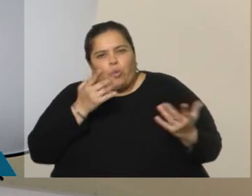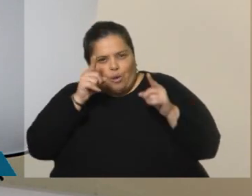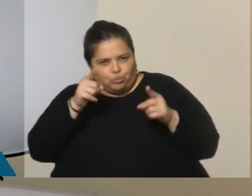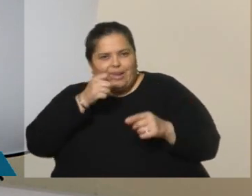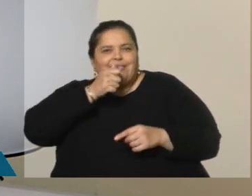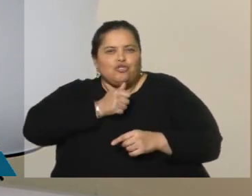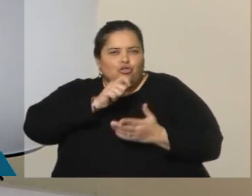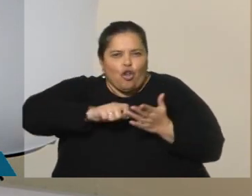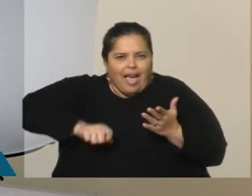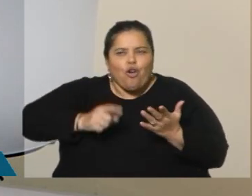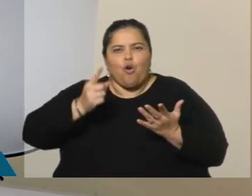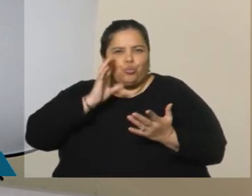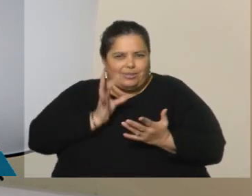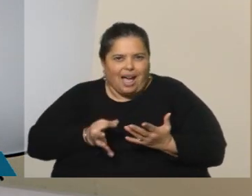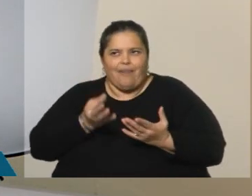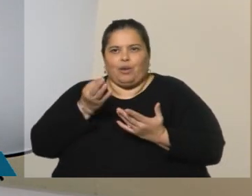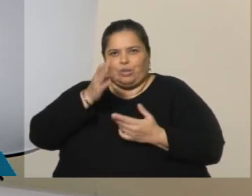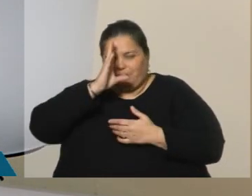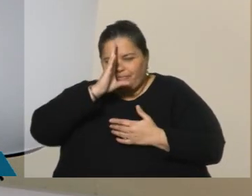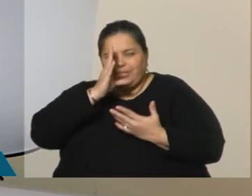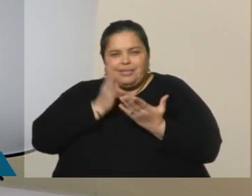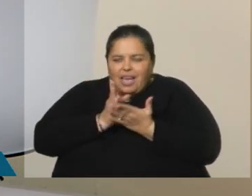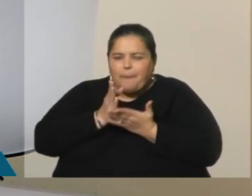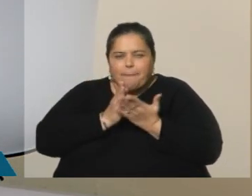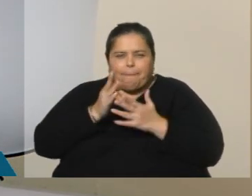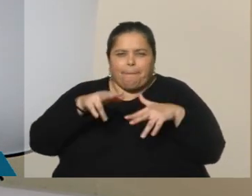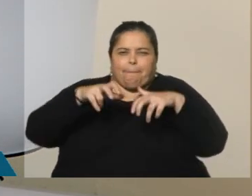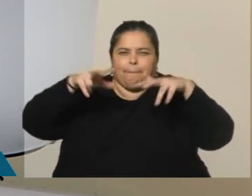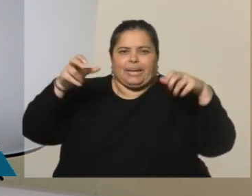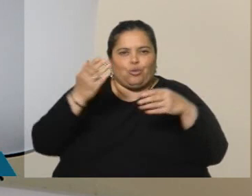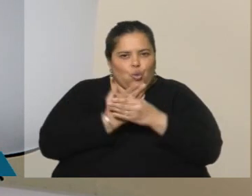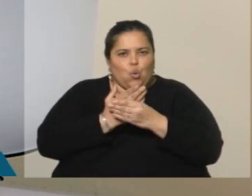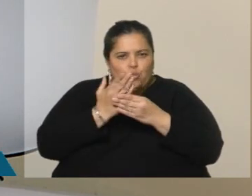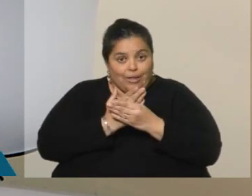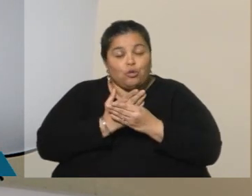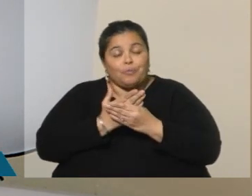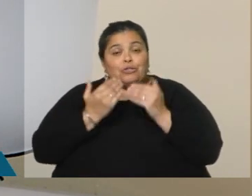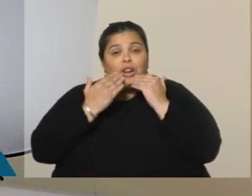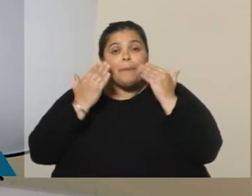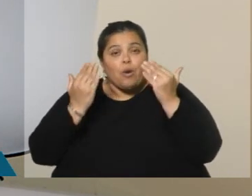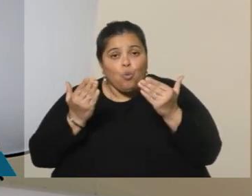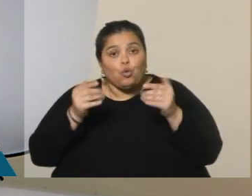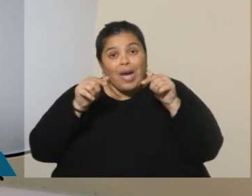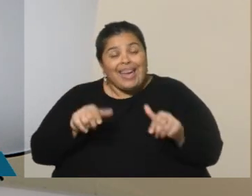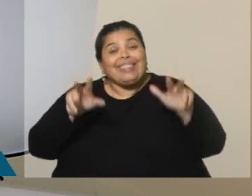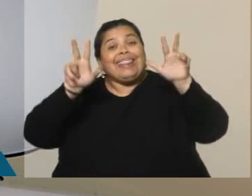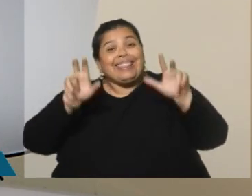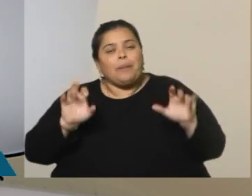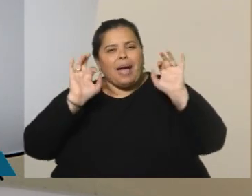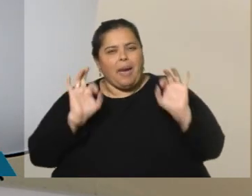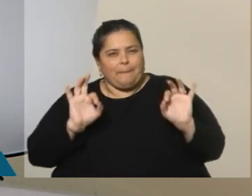formó en eso toda la vida este entre papeles y se quiere buscando documentos Pero este tema en particular